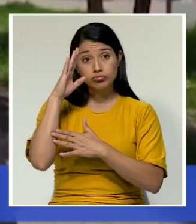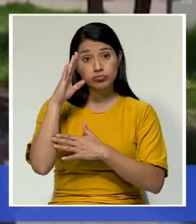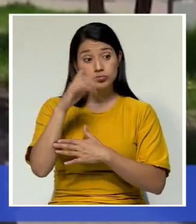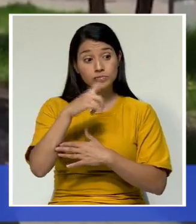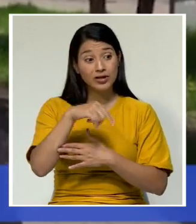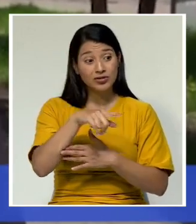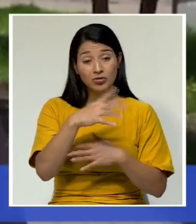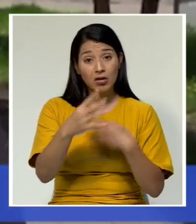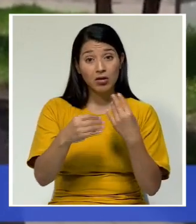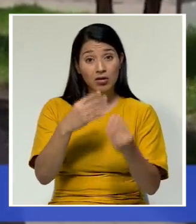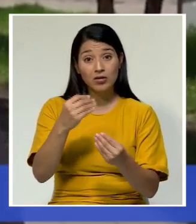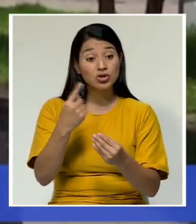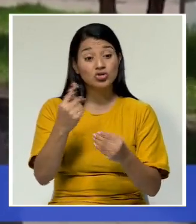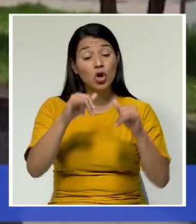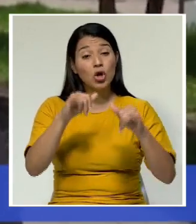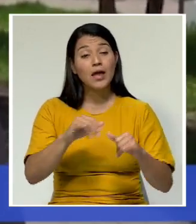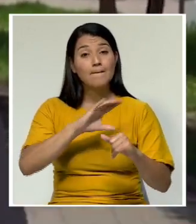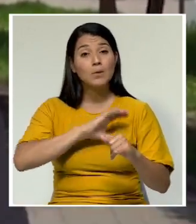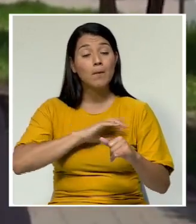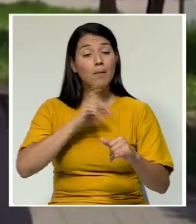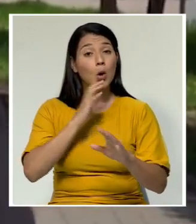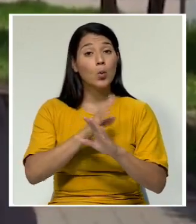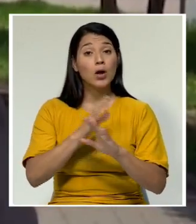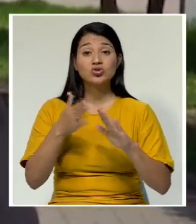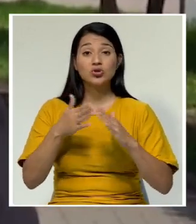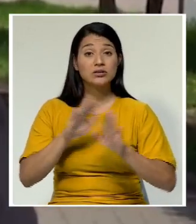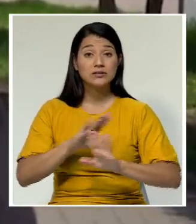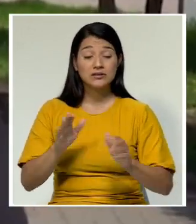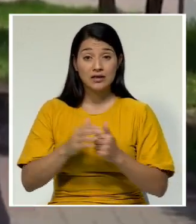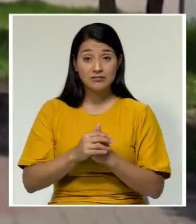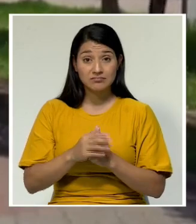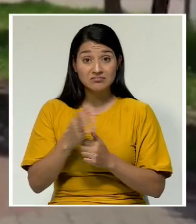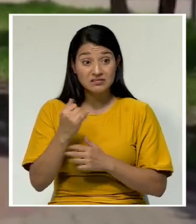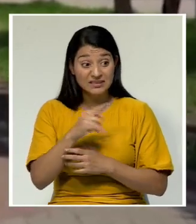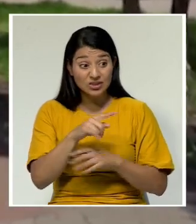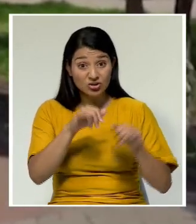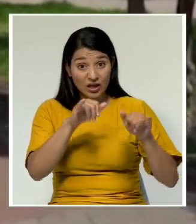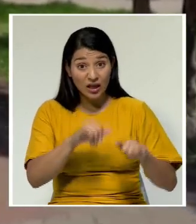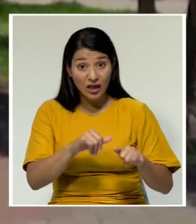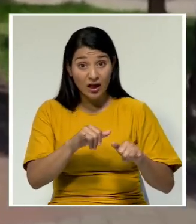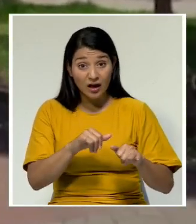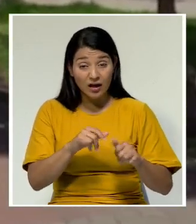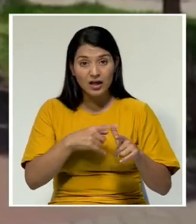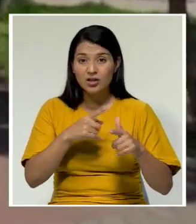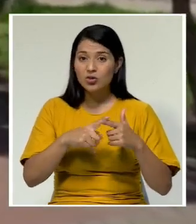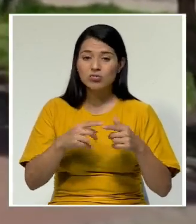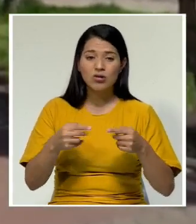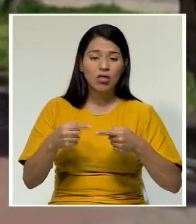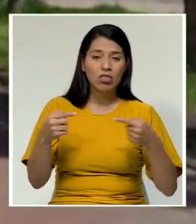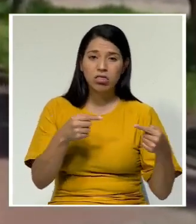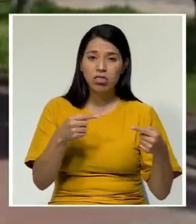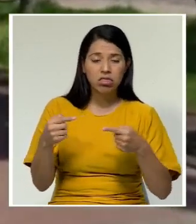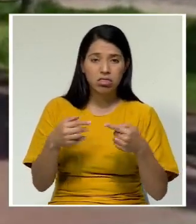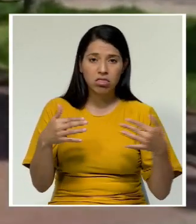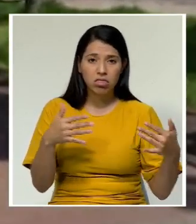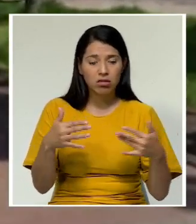dos subvariantes de Omicron, la BA.4 y la BA.5, son la razón del aumento de casos en Sudáfrica.